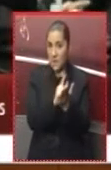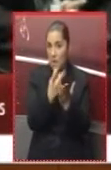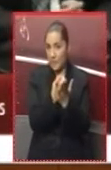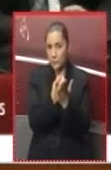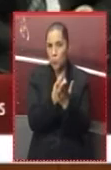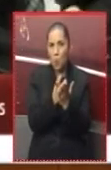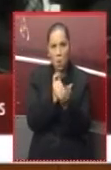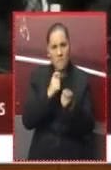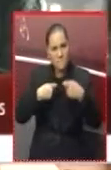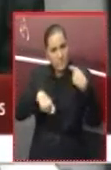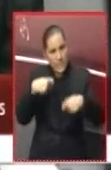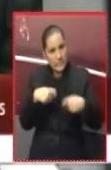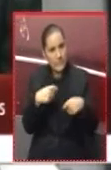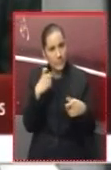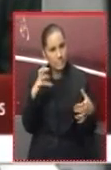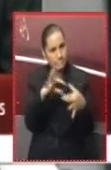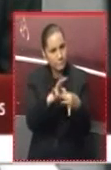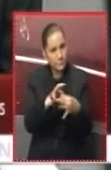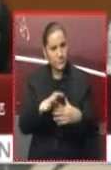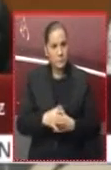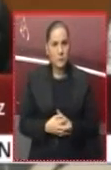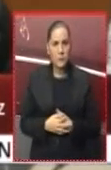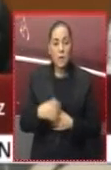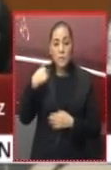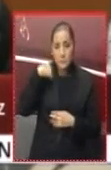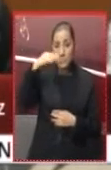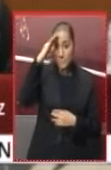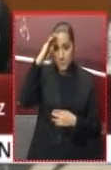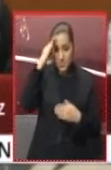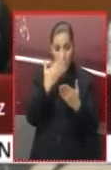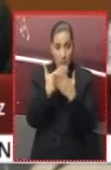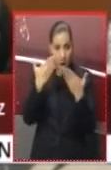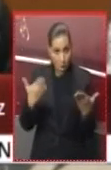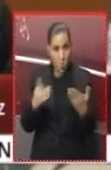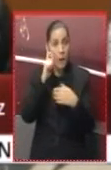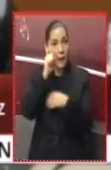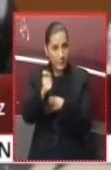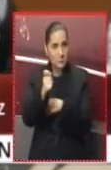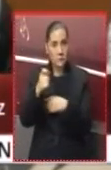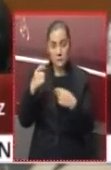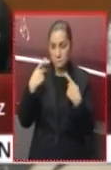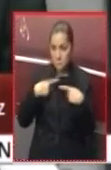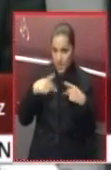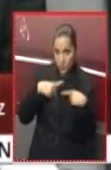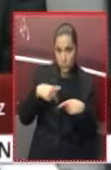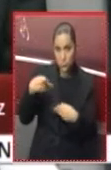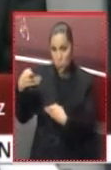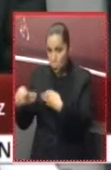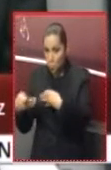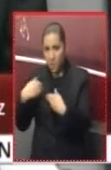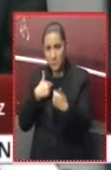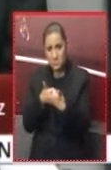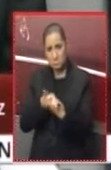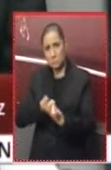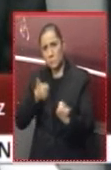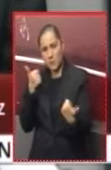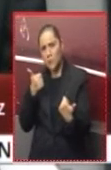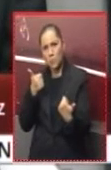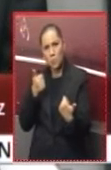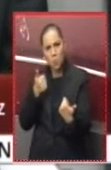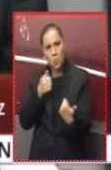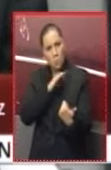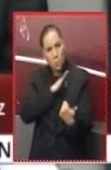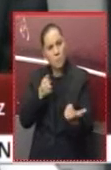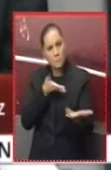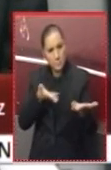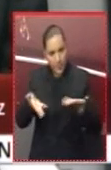Estimo que el reto principal es cerrar la brecha entre la justicia y la sociedad, para que el Poder Judicial, en conjunto con los